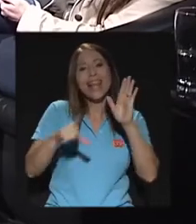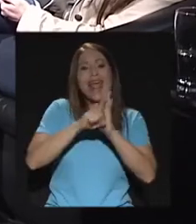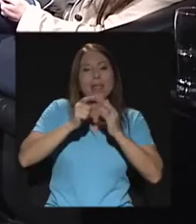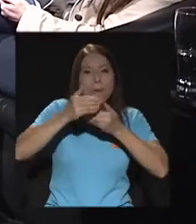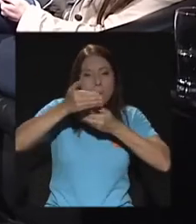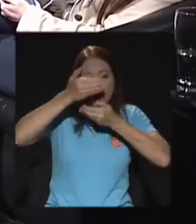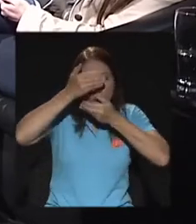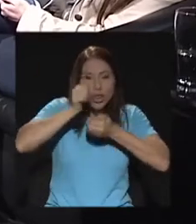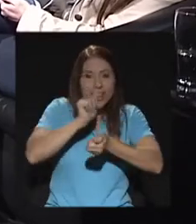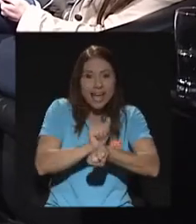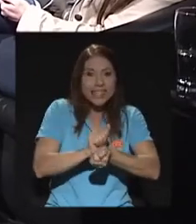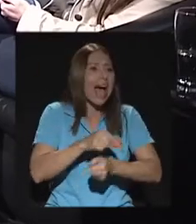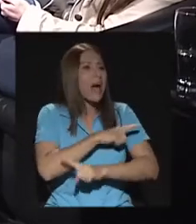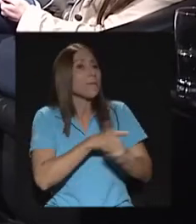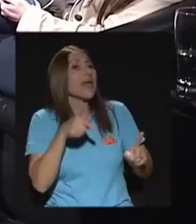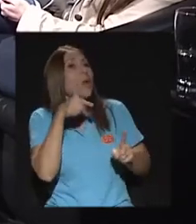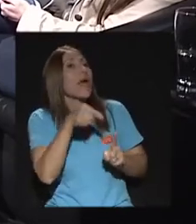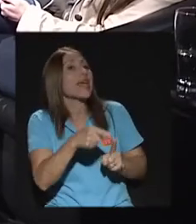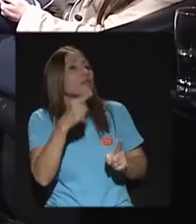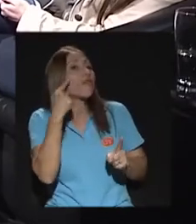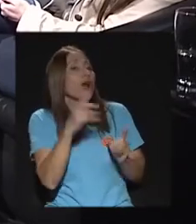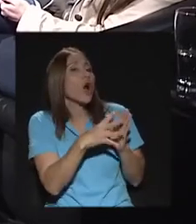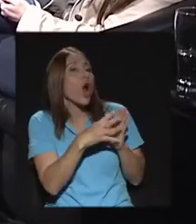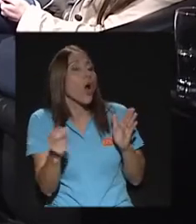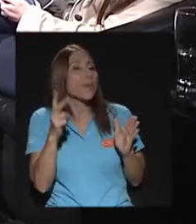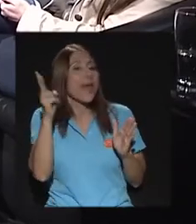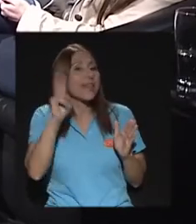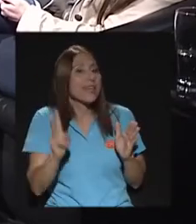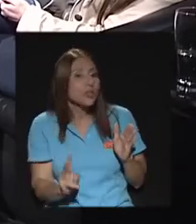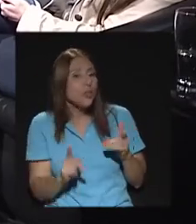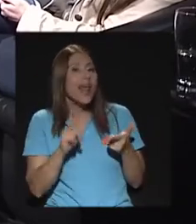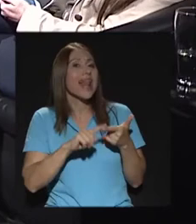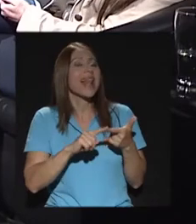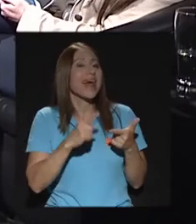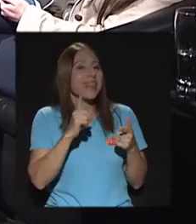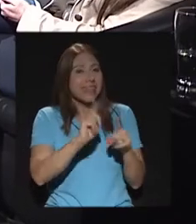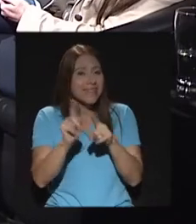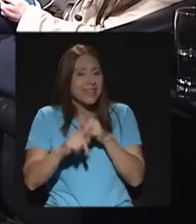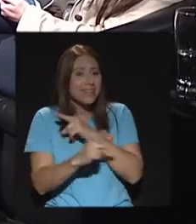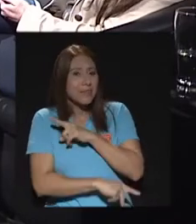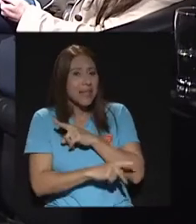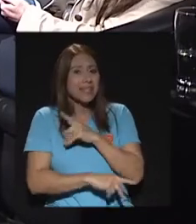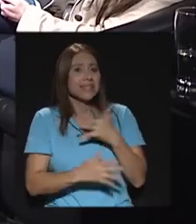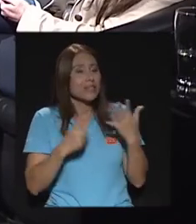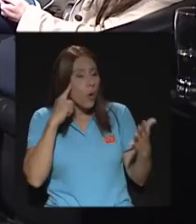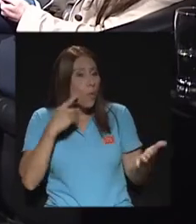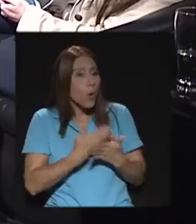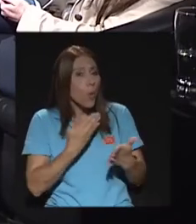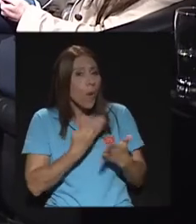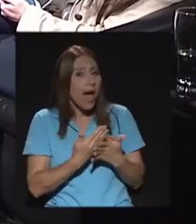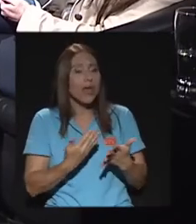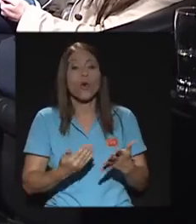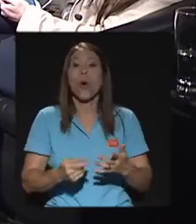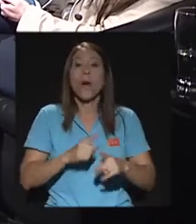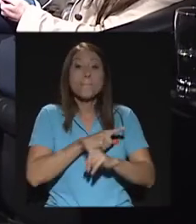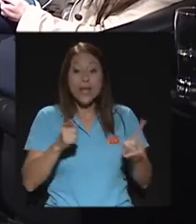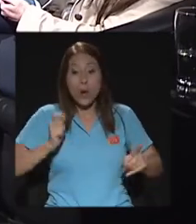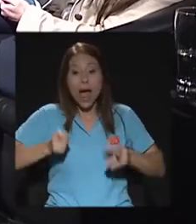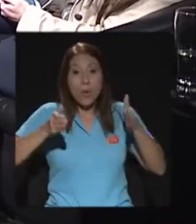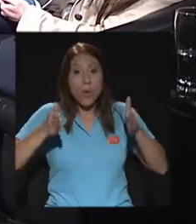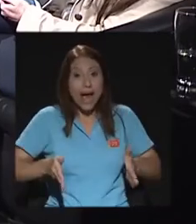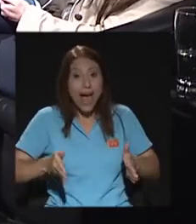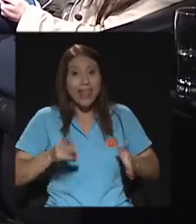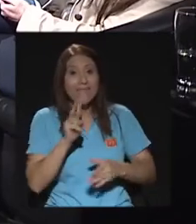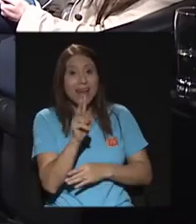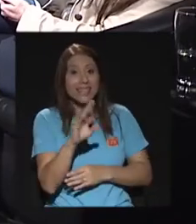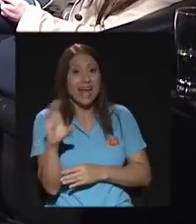México. Antonio, eso pero fue además comprobado, creo que usted estaba ahí ese día, la abogada Vanessa Castro ahí demostró, copiaban hasta